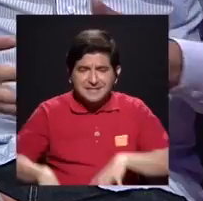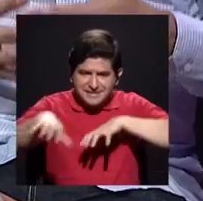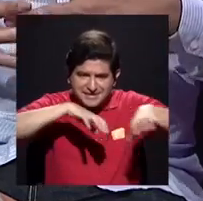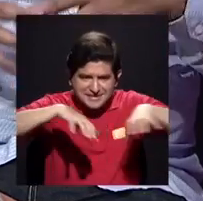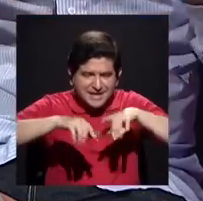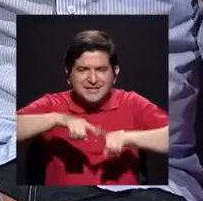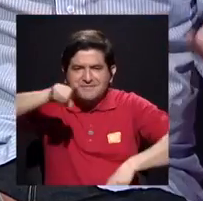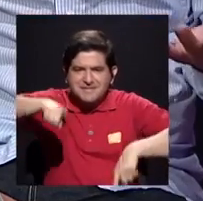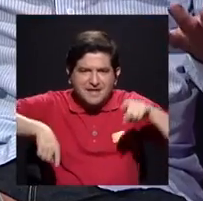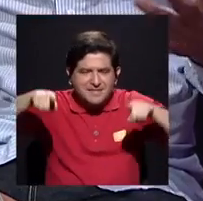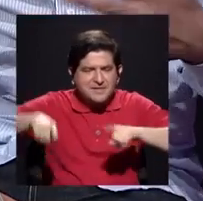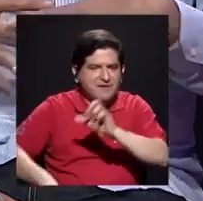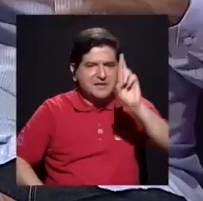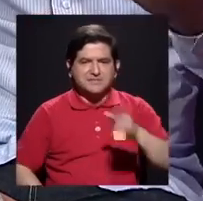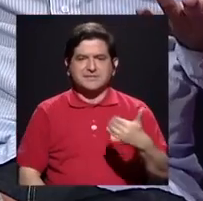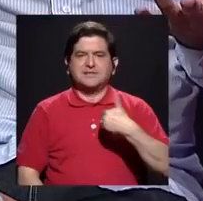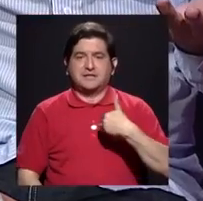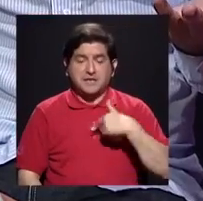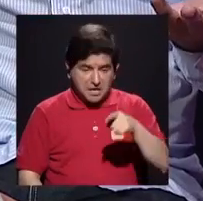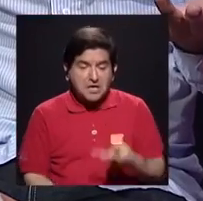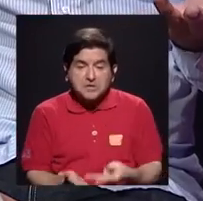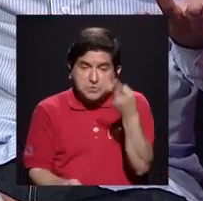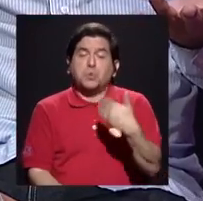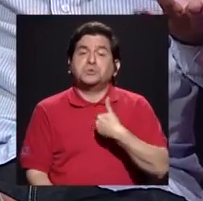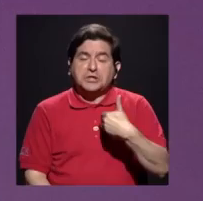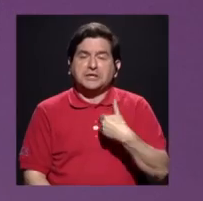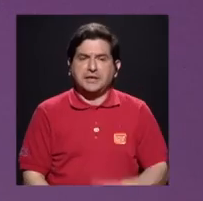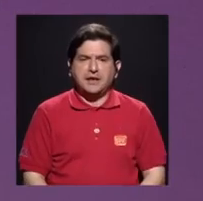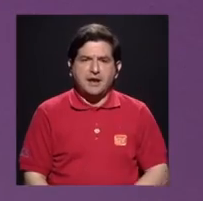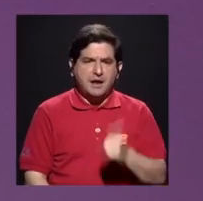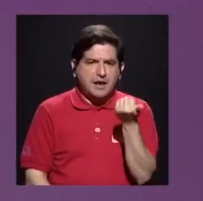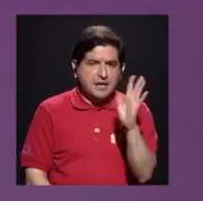la diversidad costarricense y eso es válido